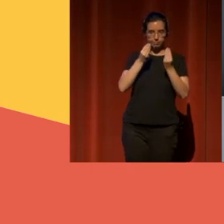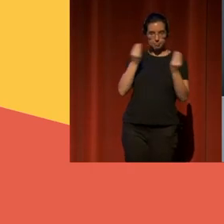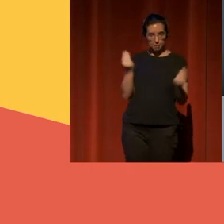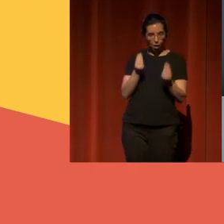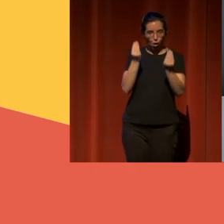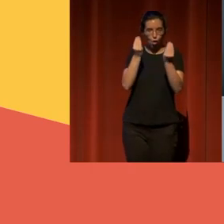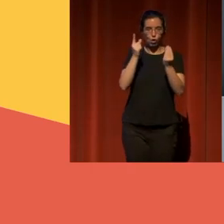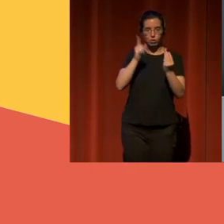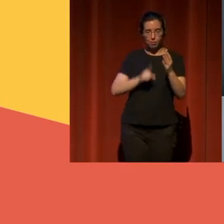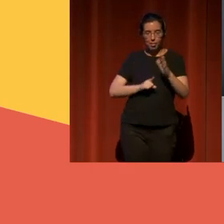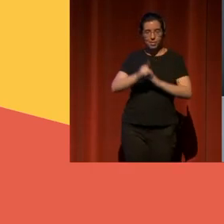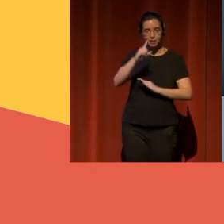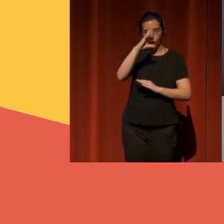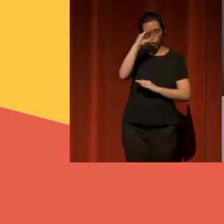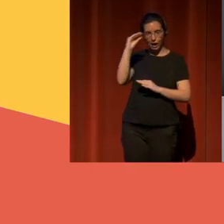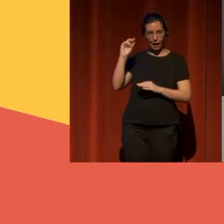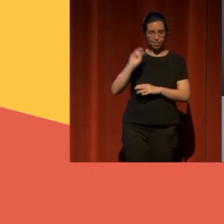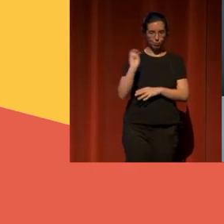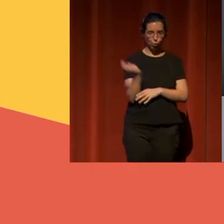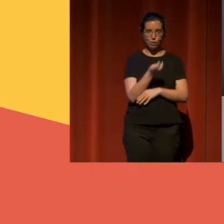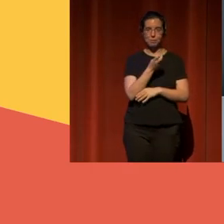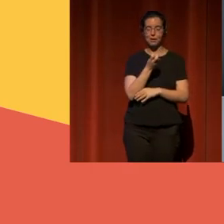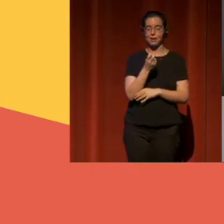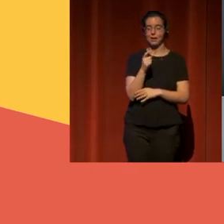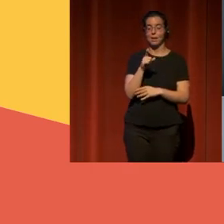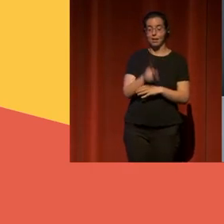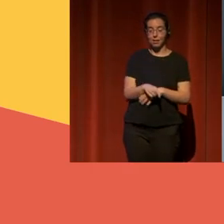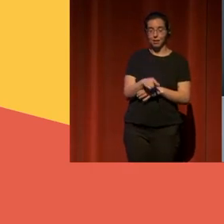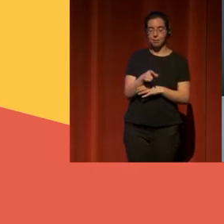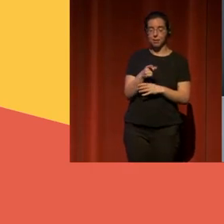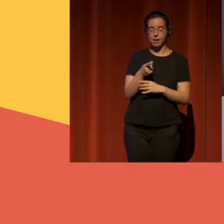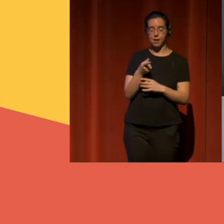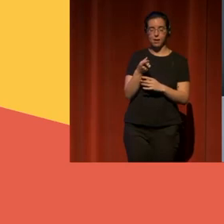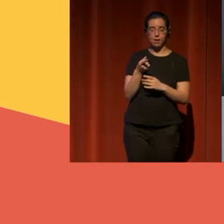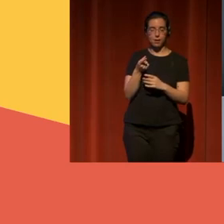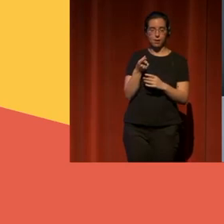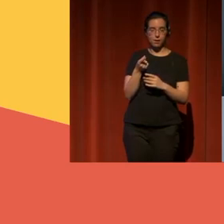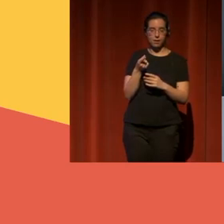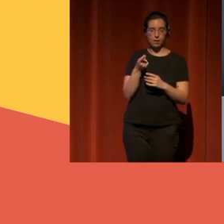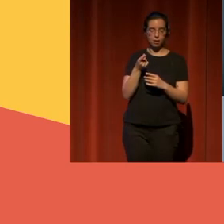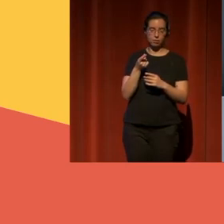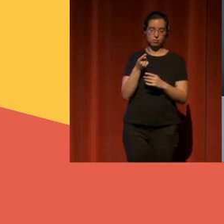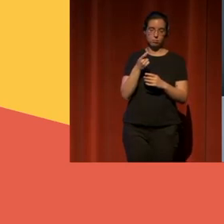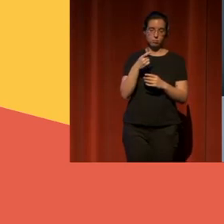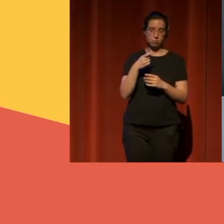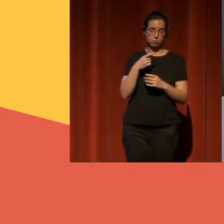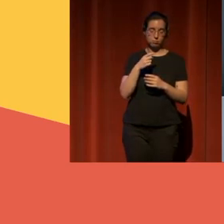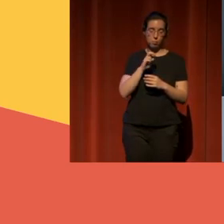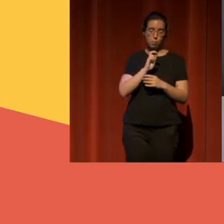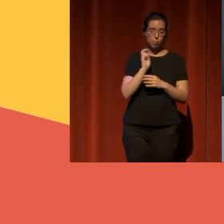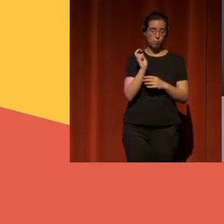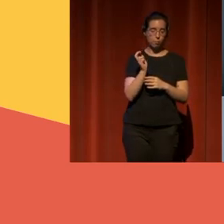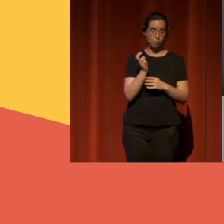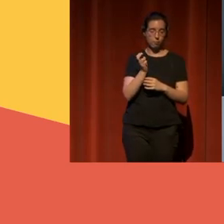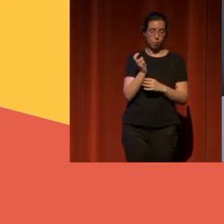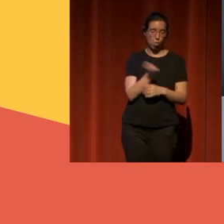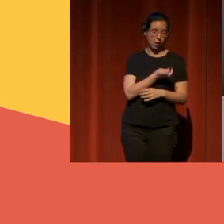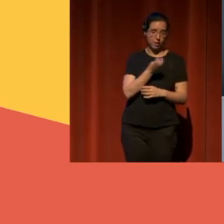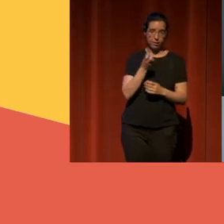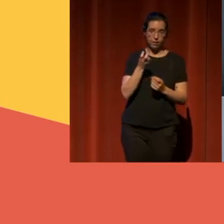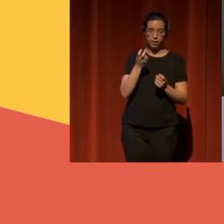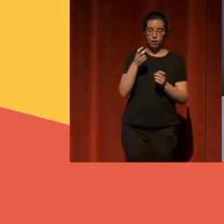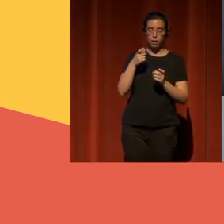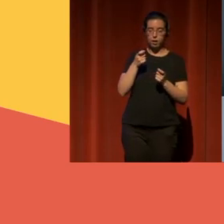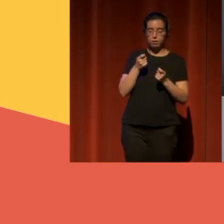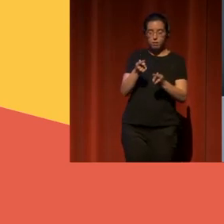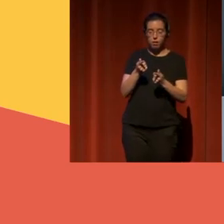desarrollar las inteligencias múltiples. El hecho, o el elemento, mejor dicho, de la multimodalidad propicia